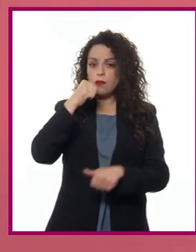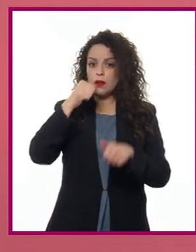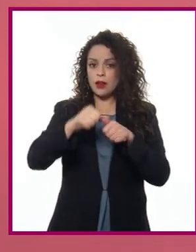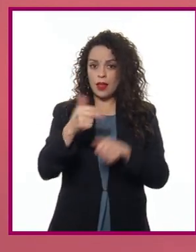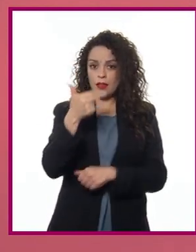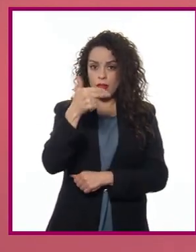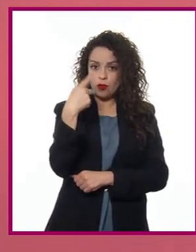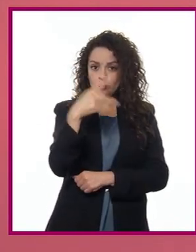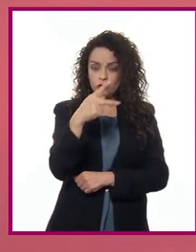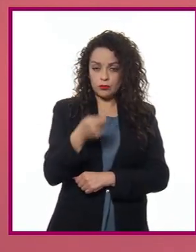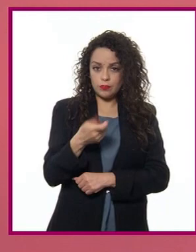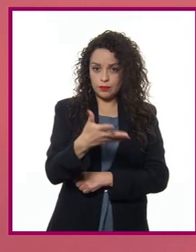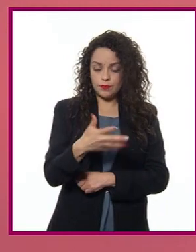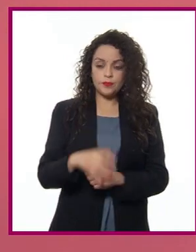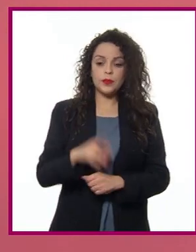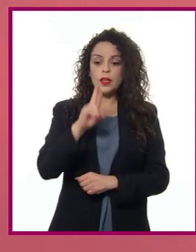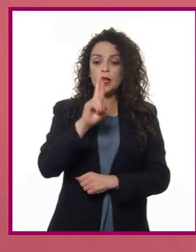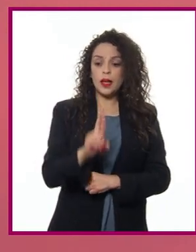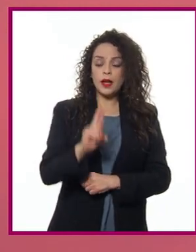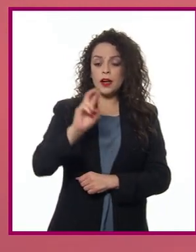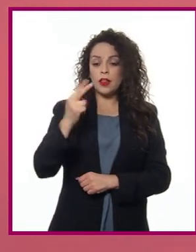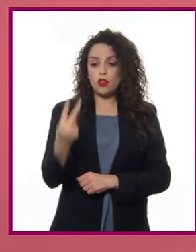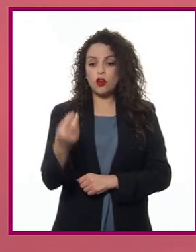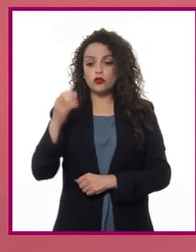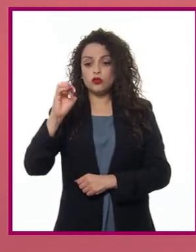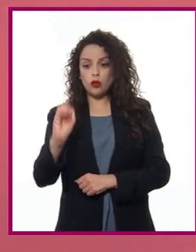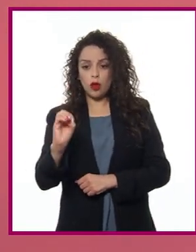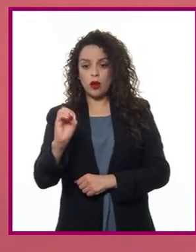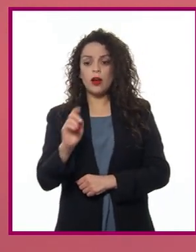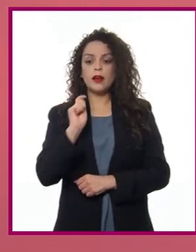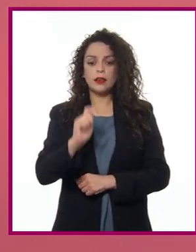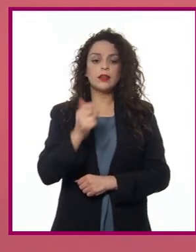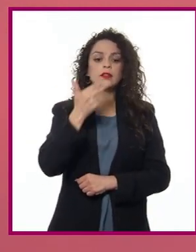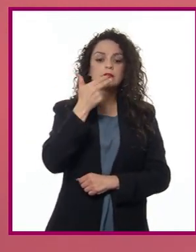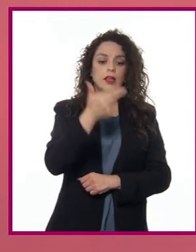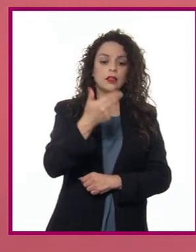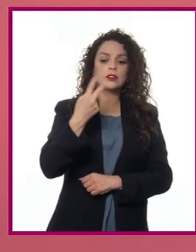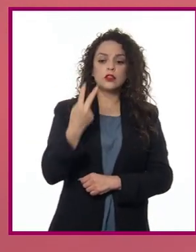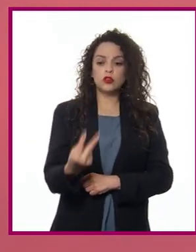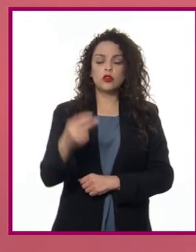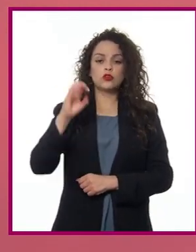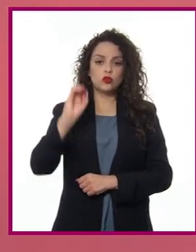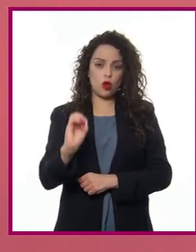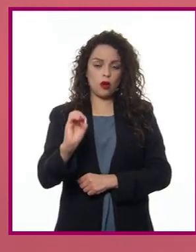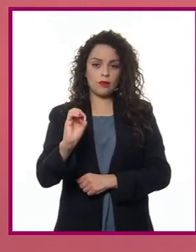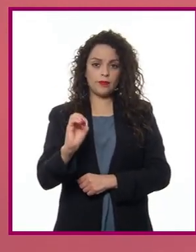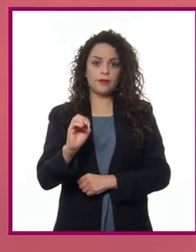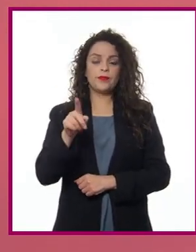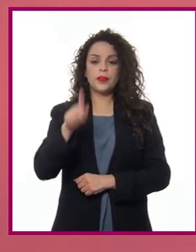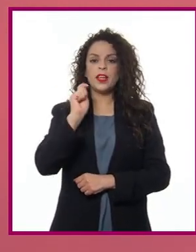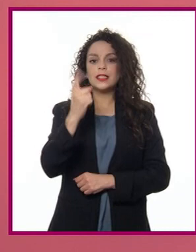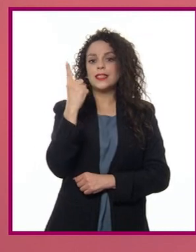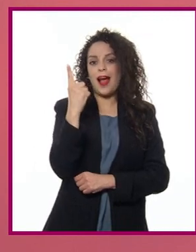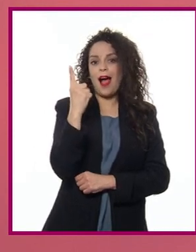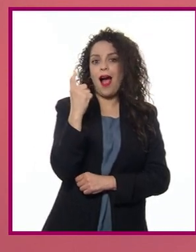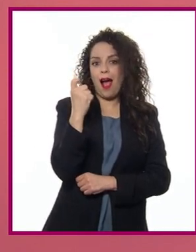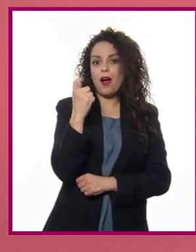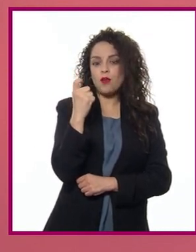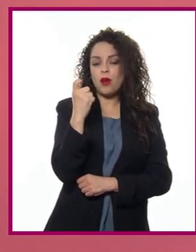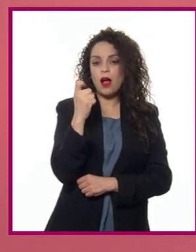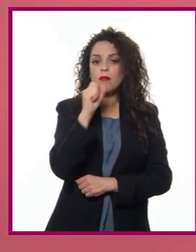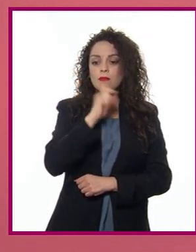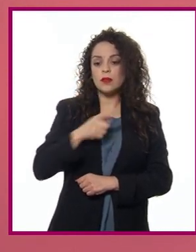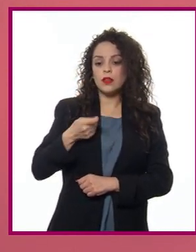en la fórmula R2O, nos queda H2O. La fórmula del agua, también